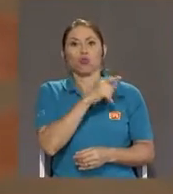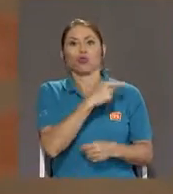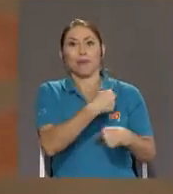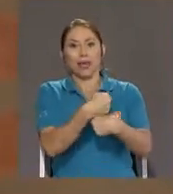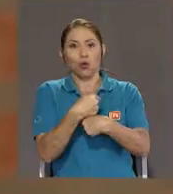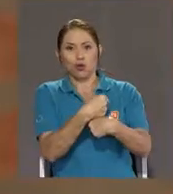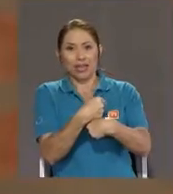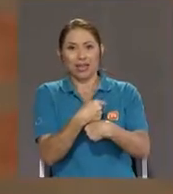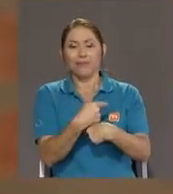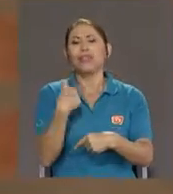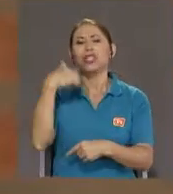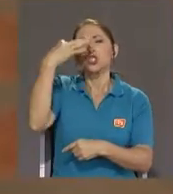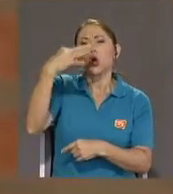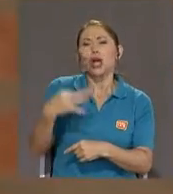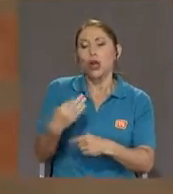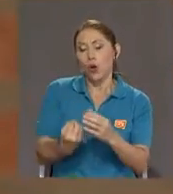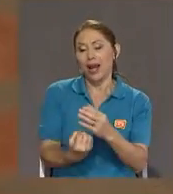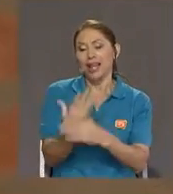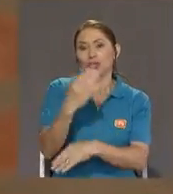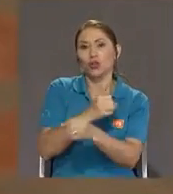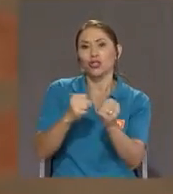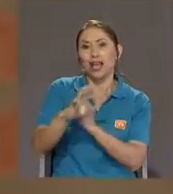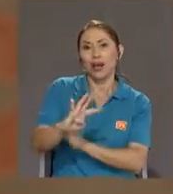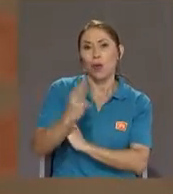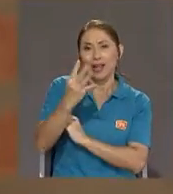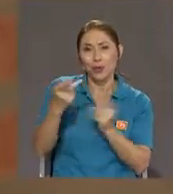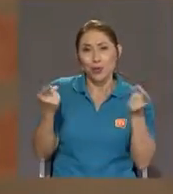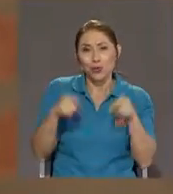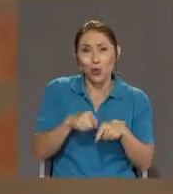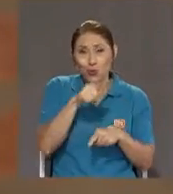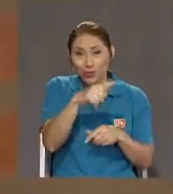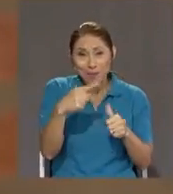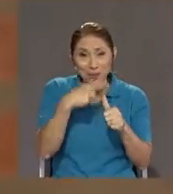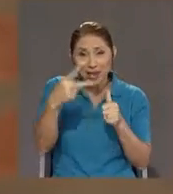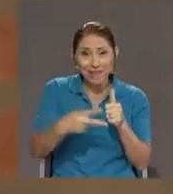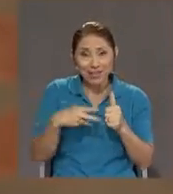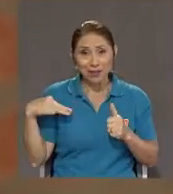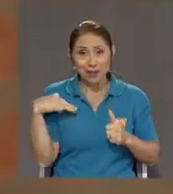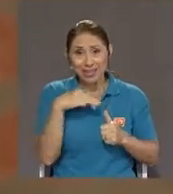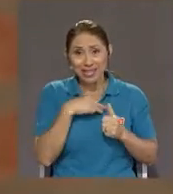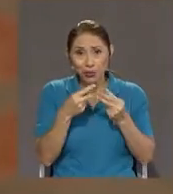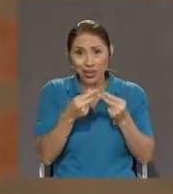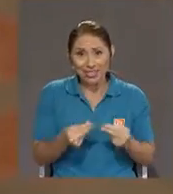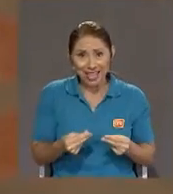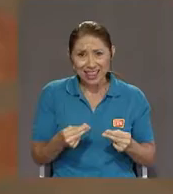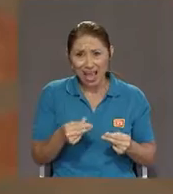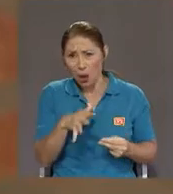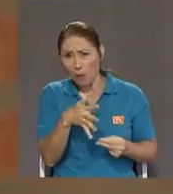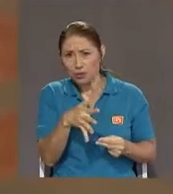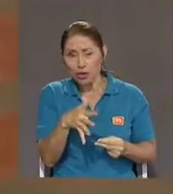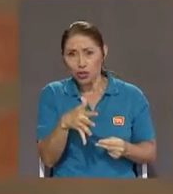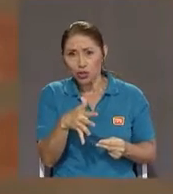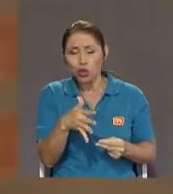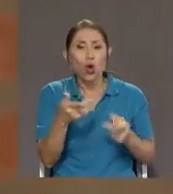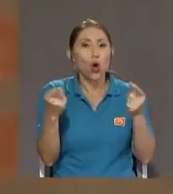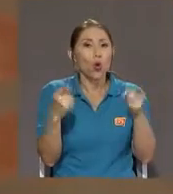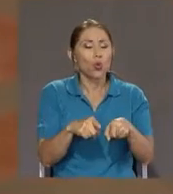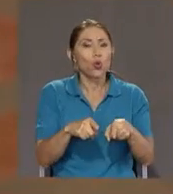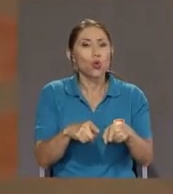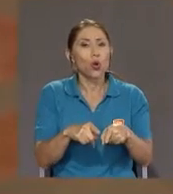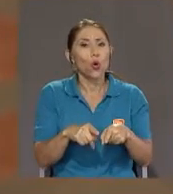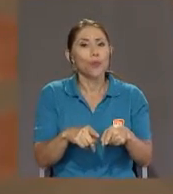la creación de la sala ocurrió cuando usted fue ministro de Hacienda por primera vez, o más o menos, por lo menos ocurrió